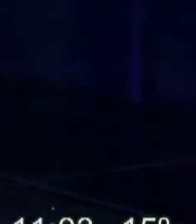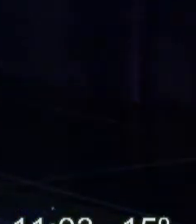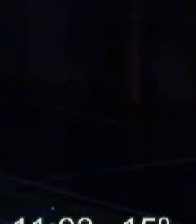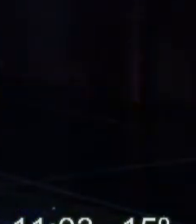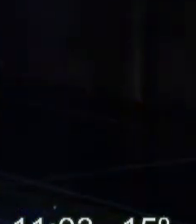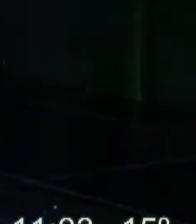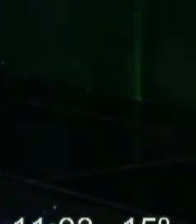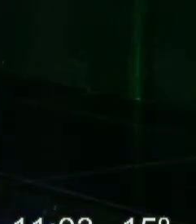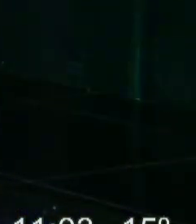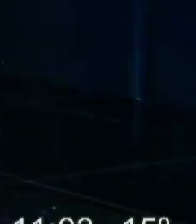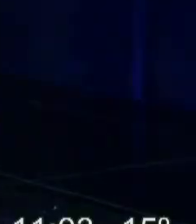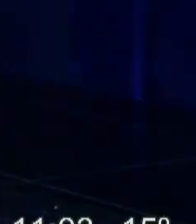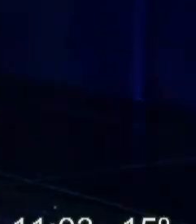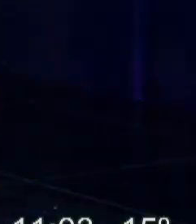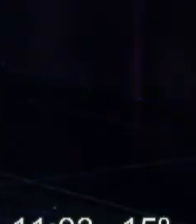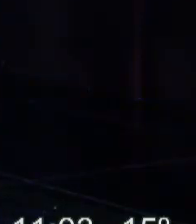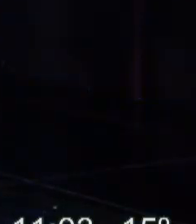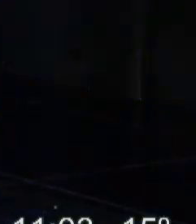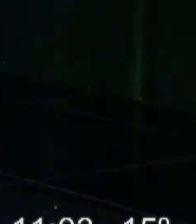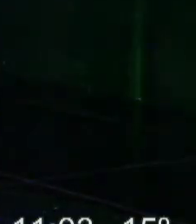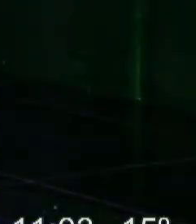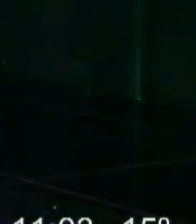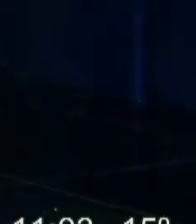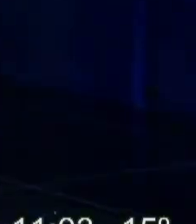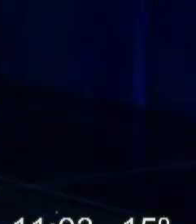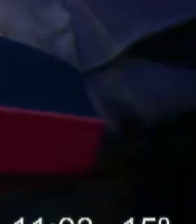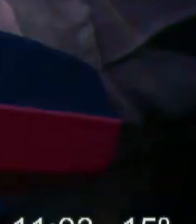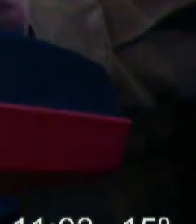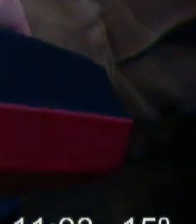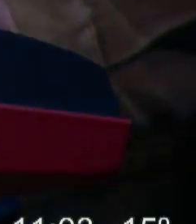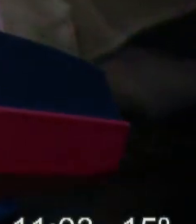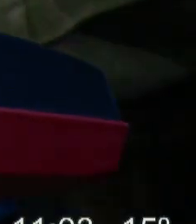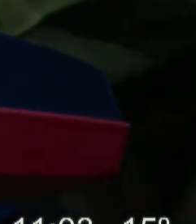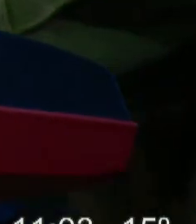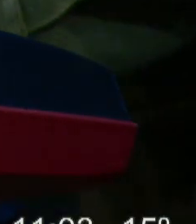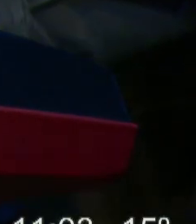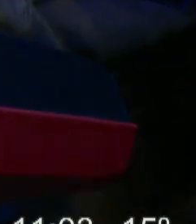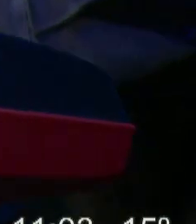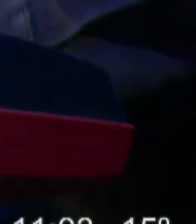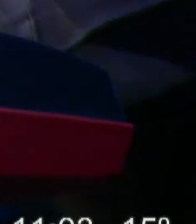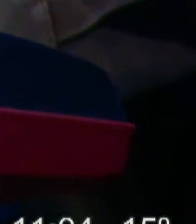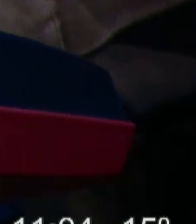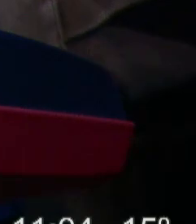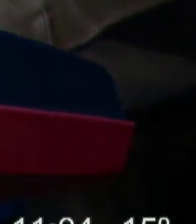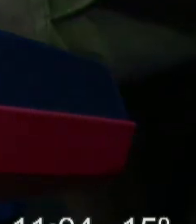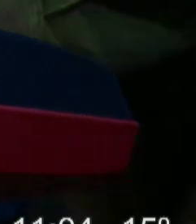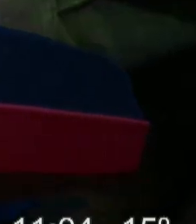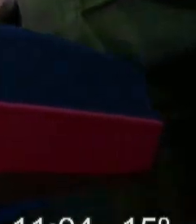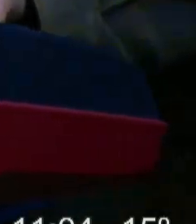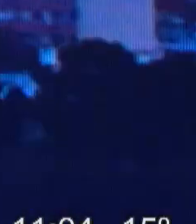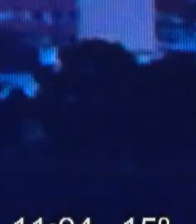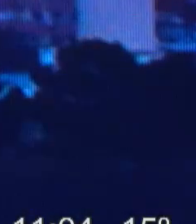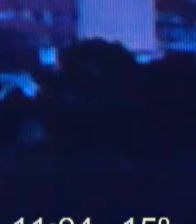prenden un grabador y bailan un tango de verdad.